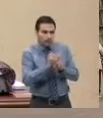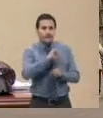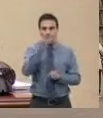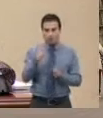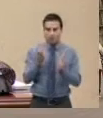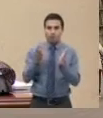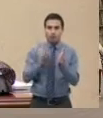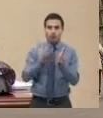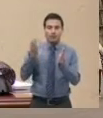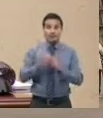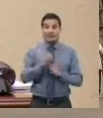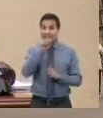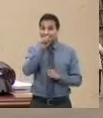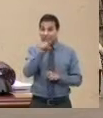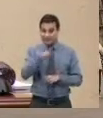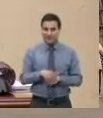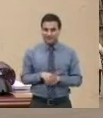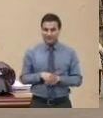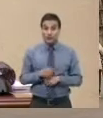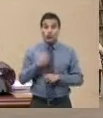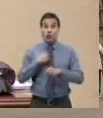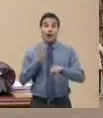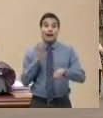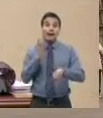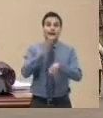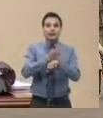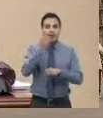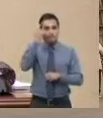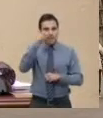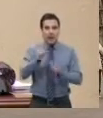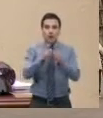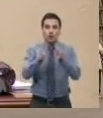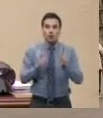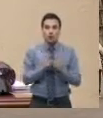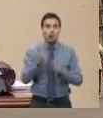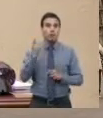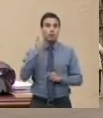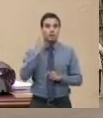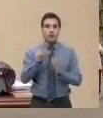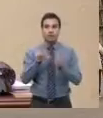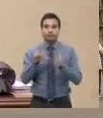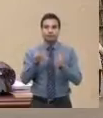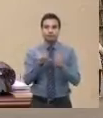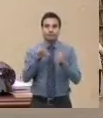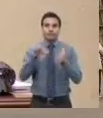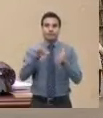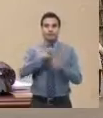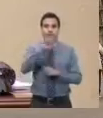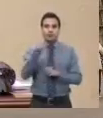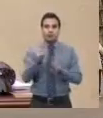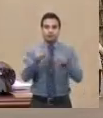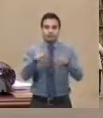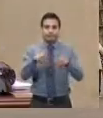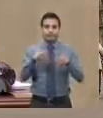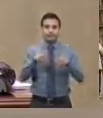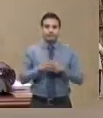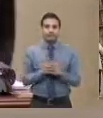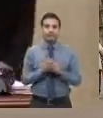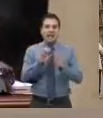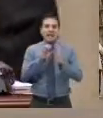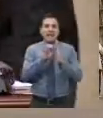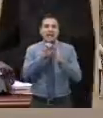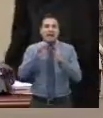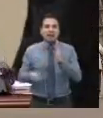ser disuasiva una sanción, porque si no, se mide y cuando hay, se gana un